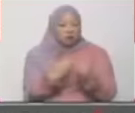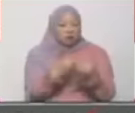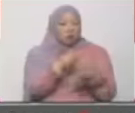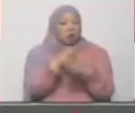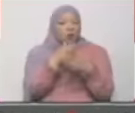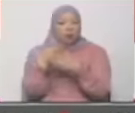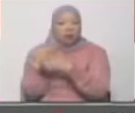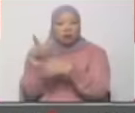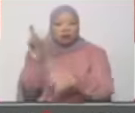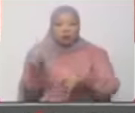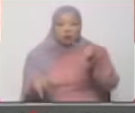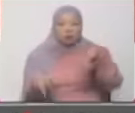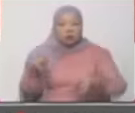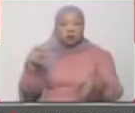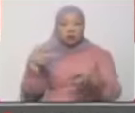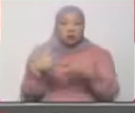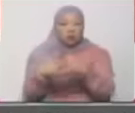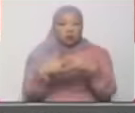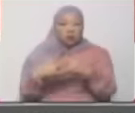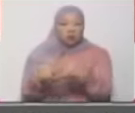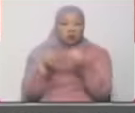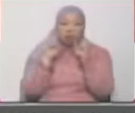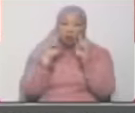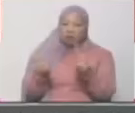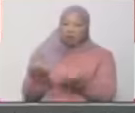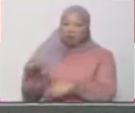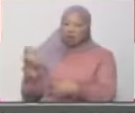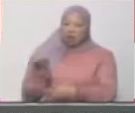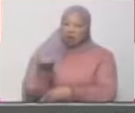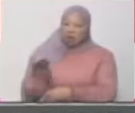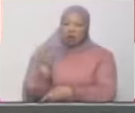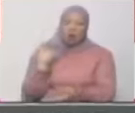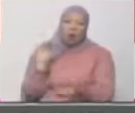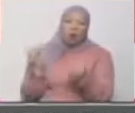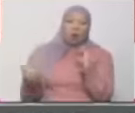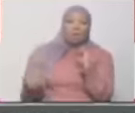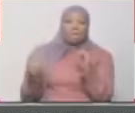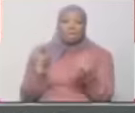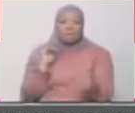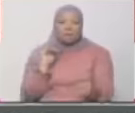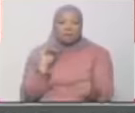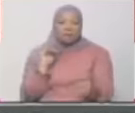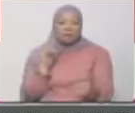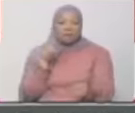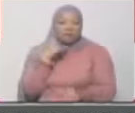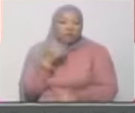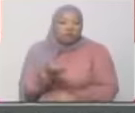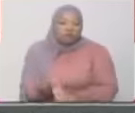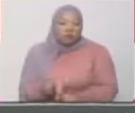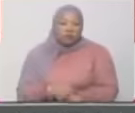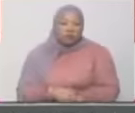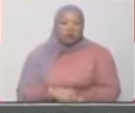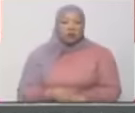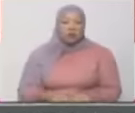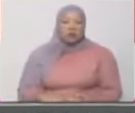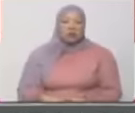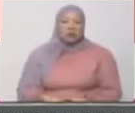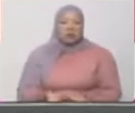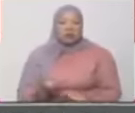con los supuestos Rambos gringos. Ustedes vieron la comparación, una comparación mezquina, hecha por